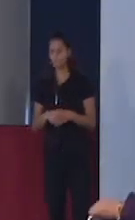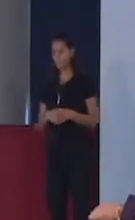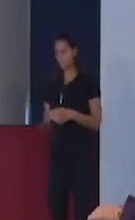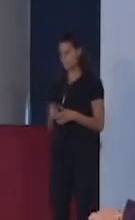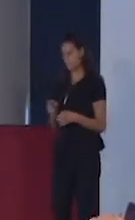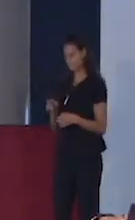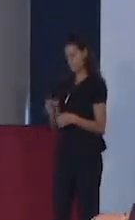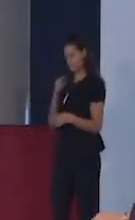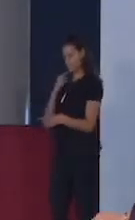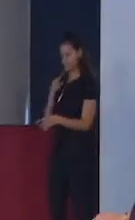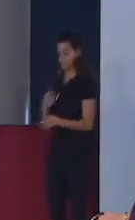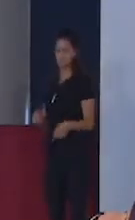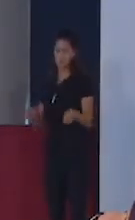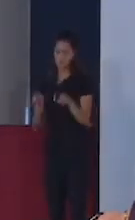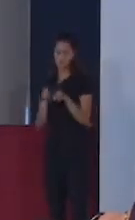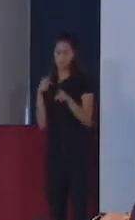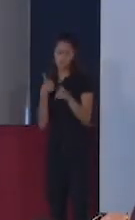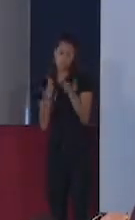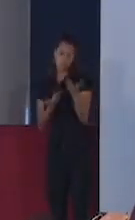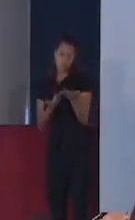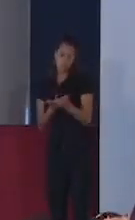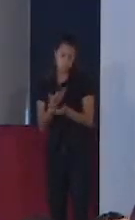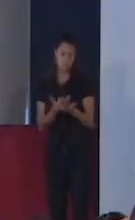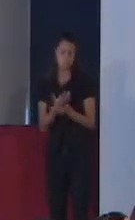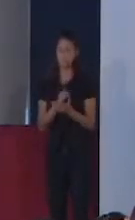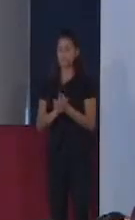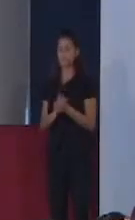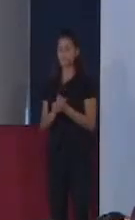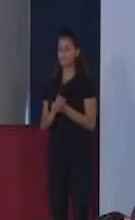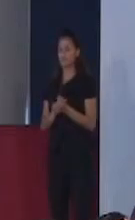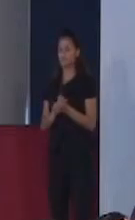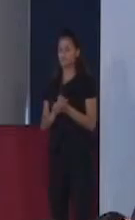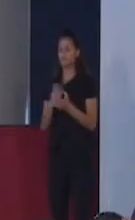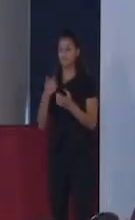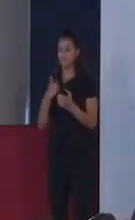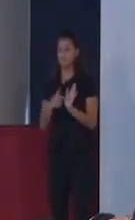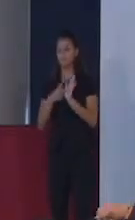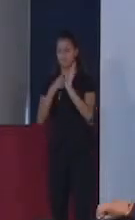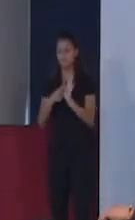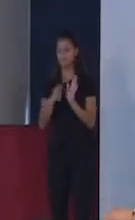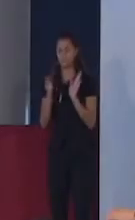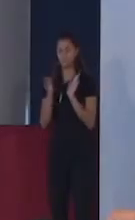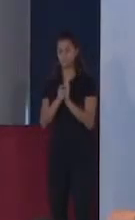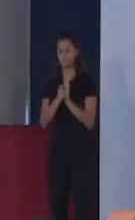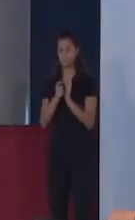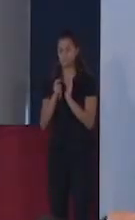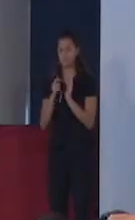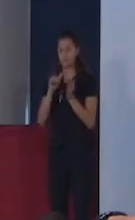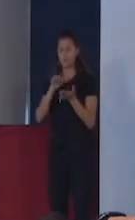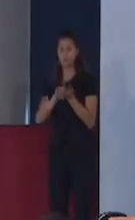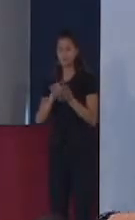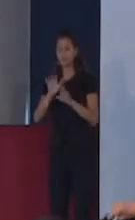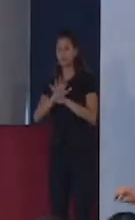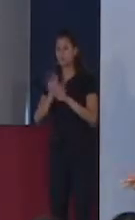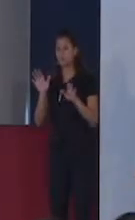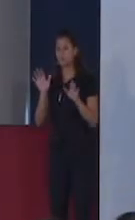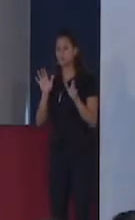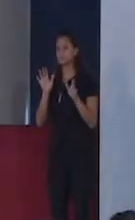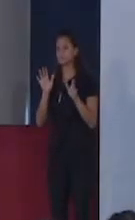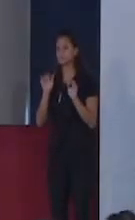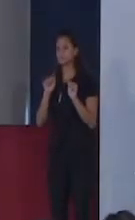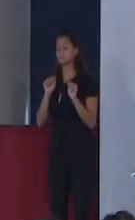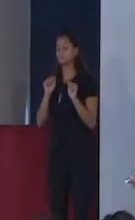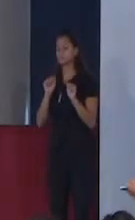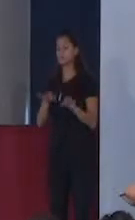De igual manera, yo sugeriría un poco algo que no solamente esto viniera involucrado a